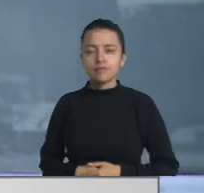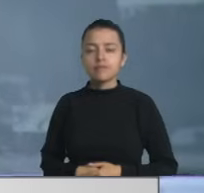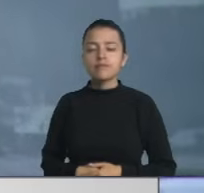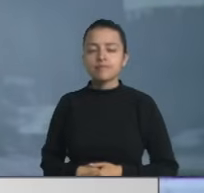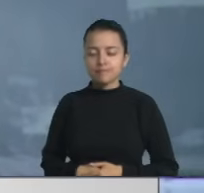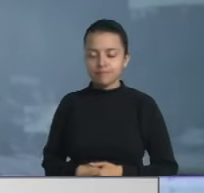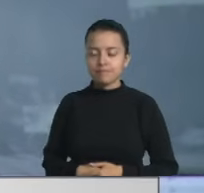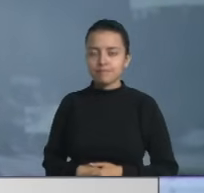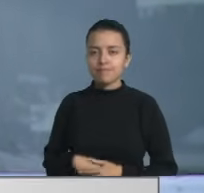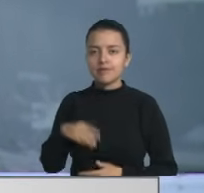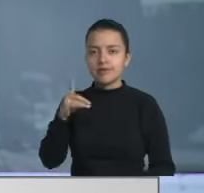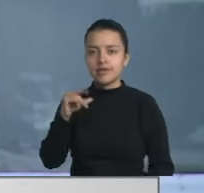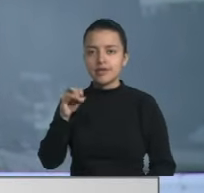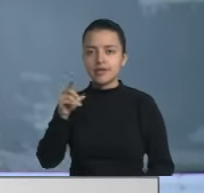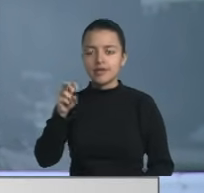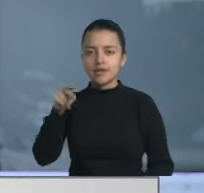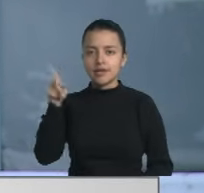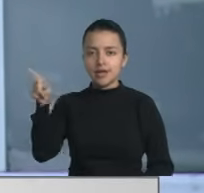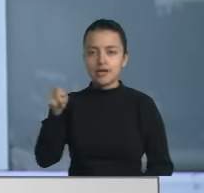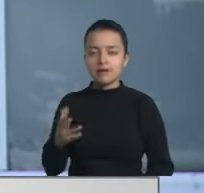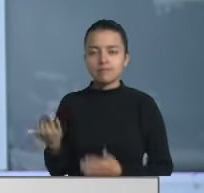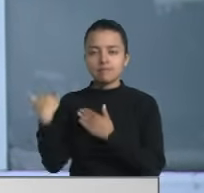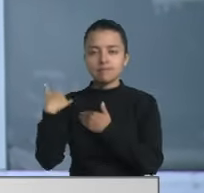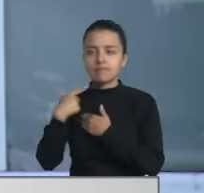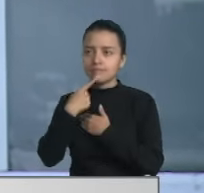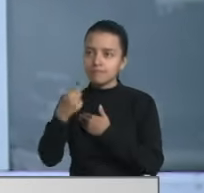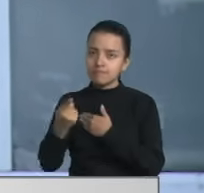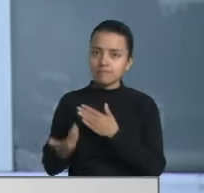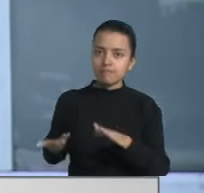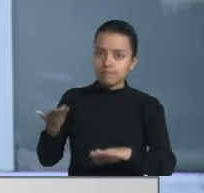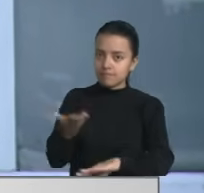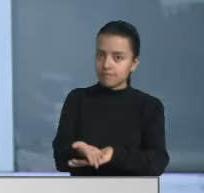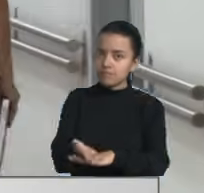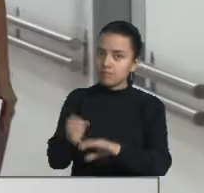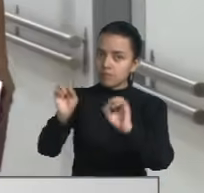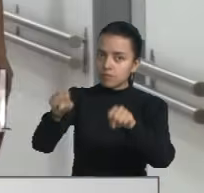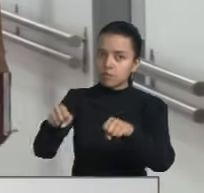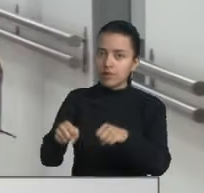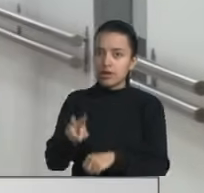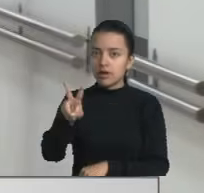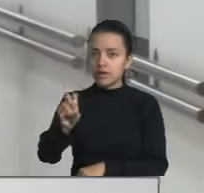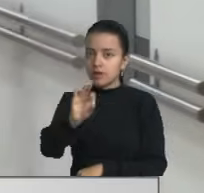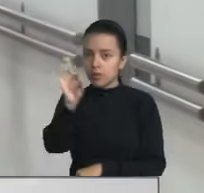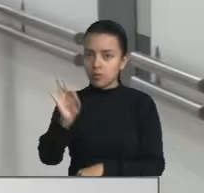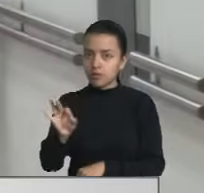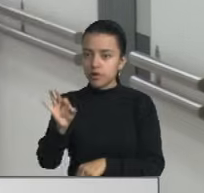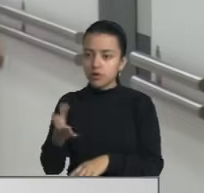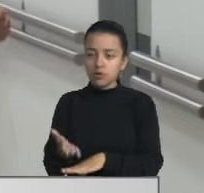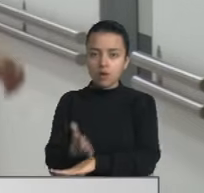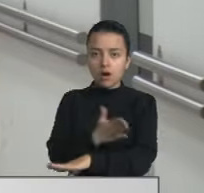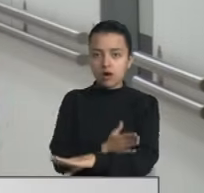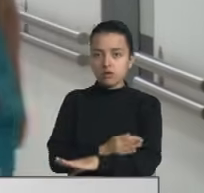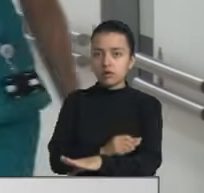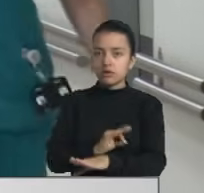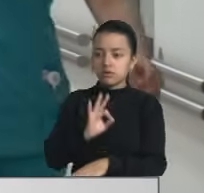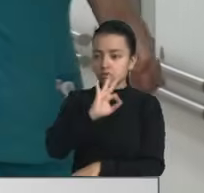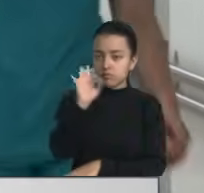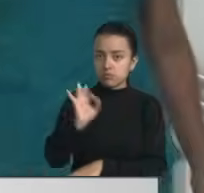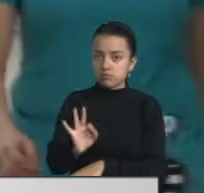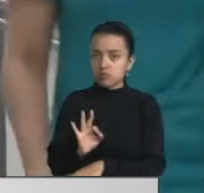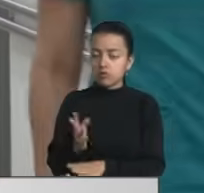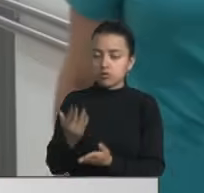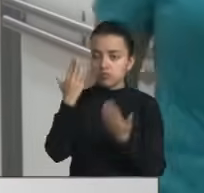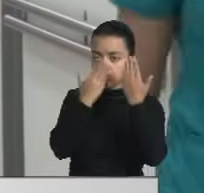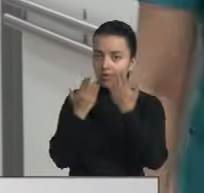Francisca Toro a la Superintendencia de Salud, que plantea que se pague por adelantado el 70% de los costos de los servicios que prestan